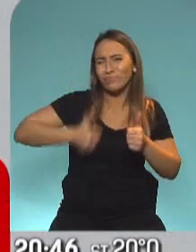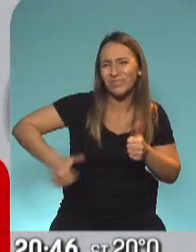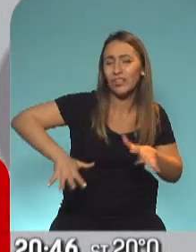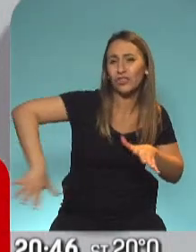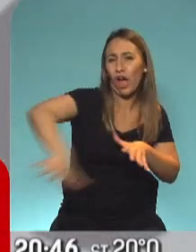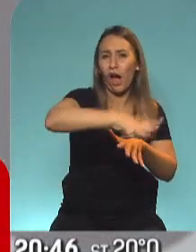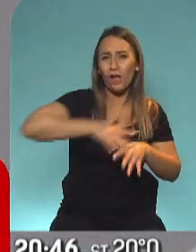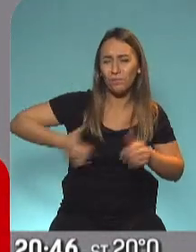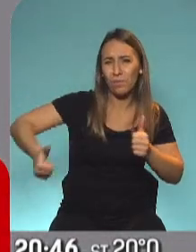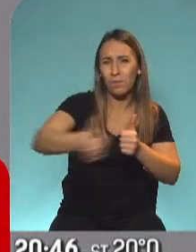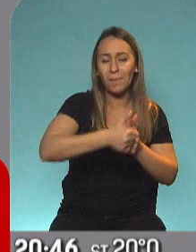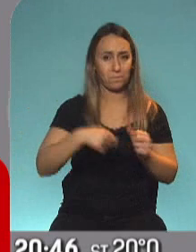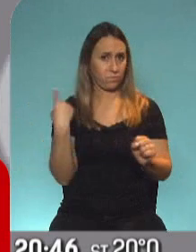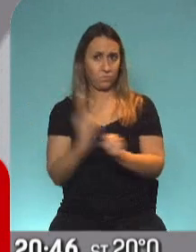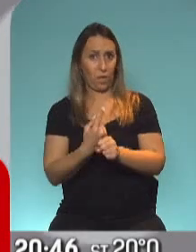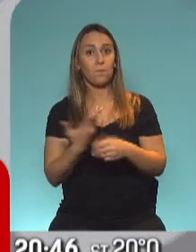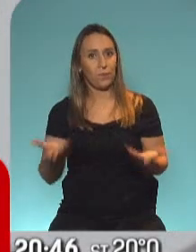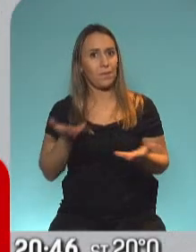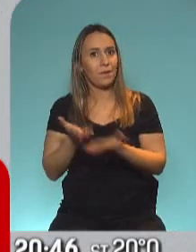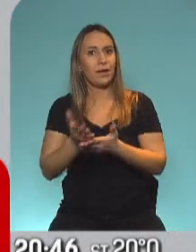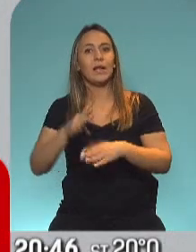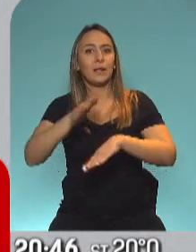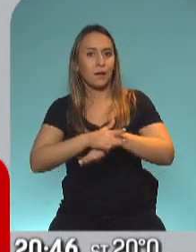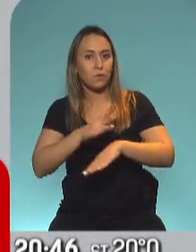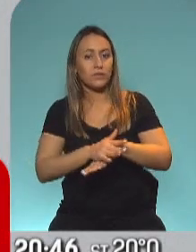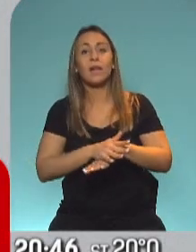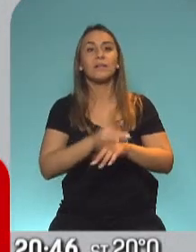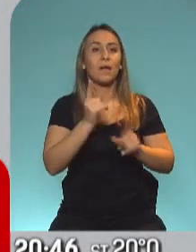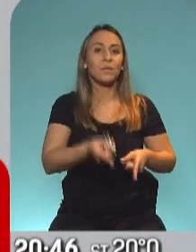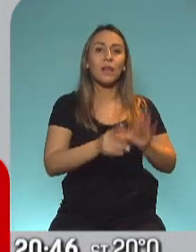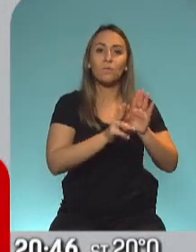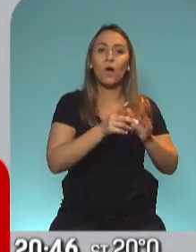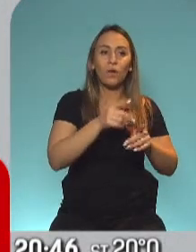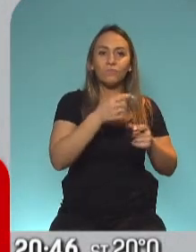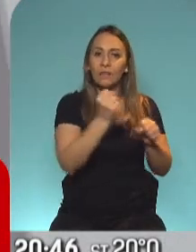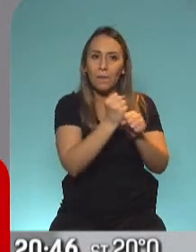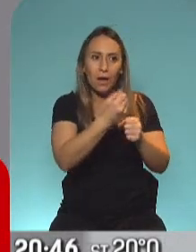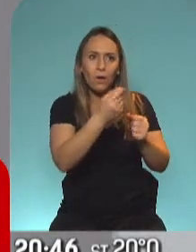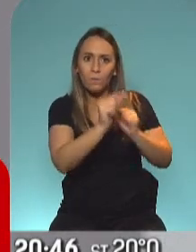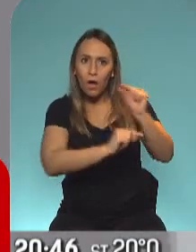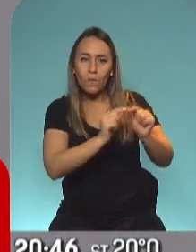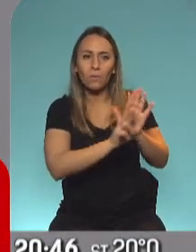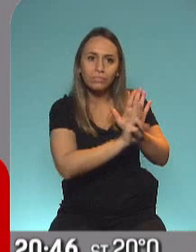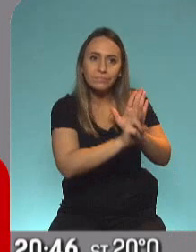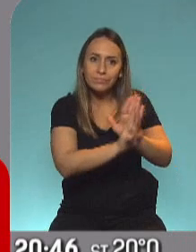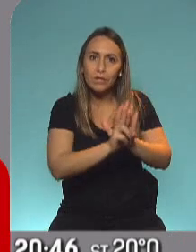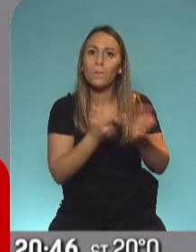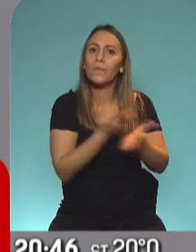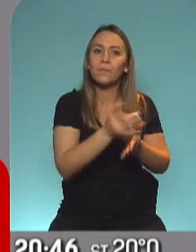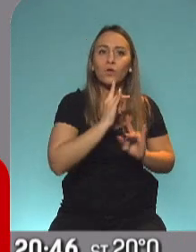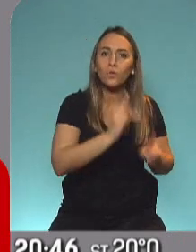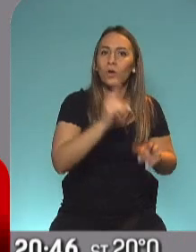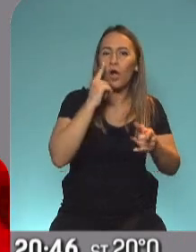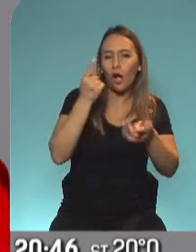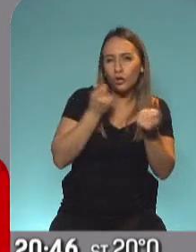las actividades, pedimos que las actividades que se van habilitando tengan un control y que se controle tanto el protocolo interno de esas